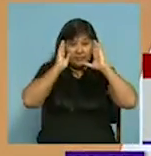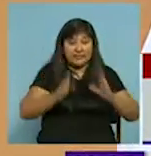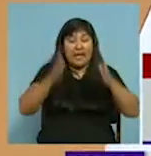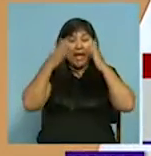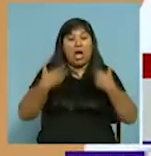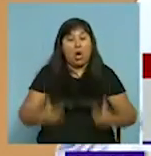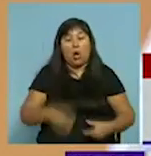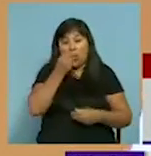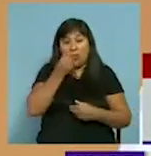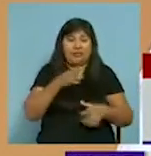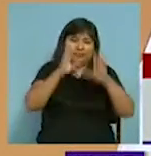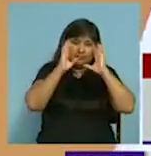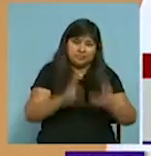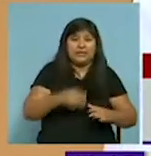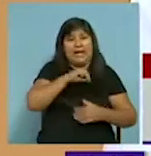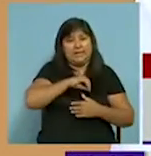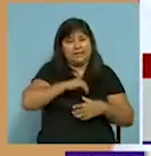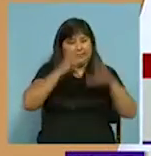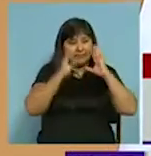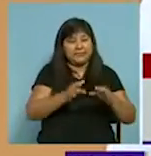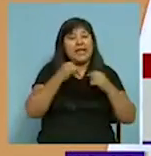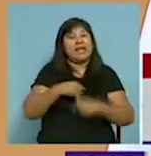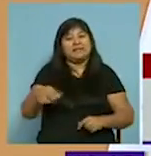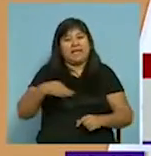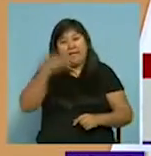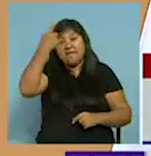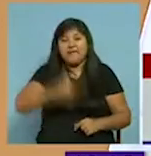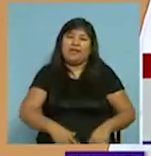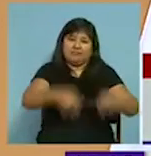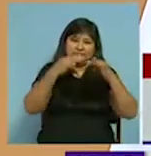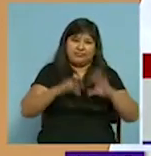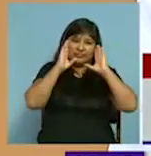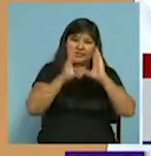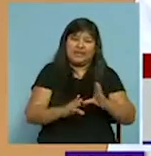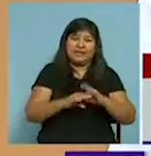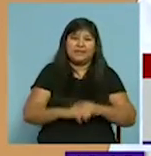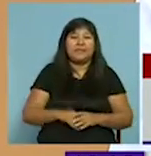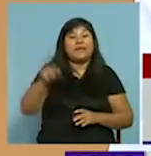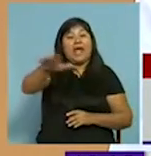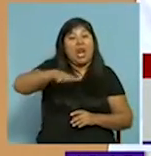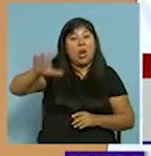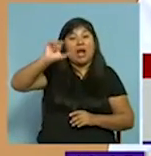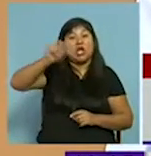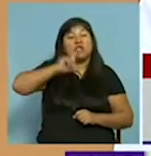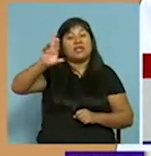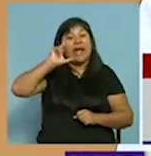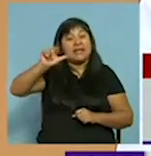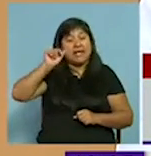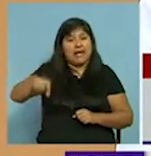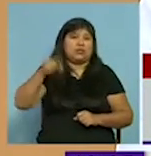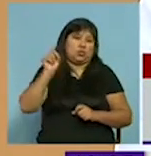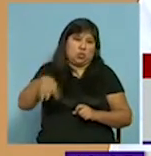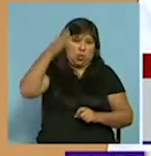nivel educación tenemos que estar muy atento entonces en costa rica un país donde tiene un nivel cultural